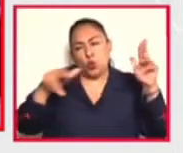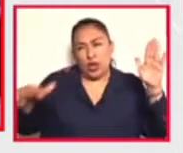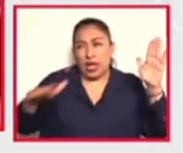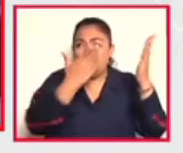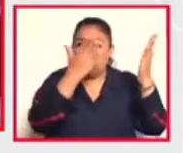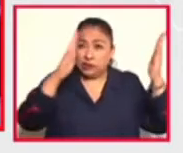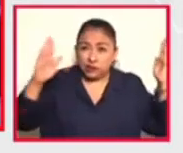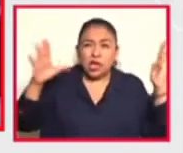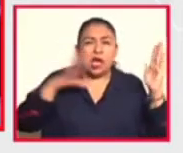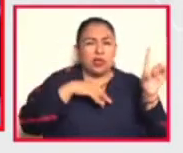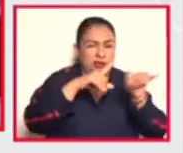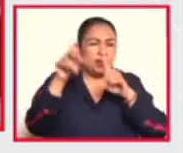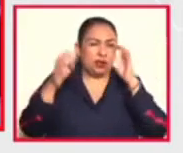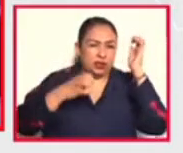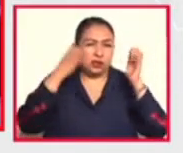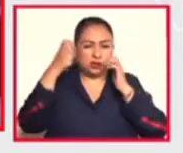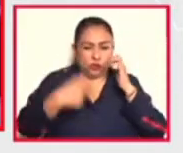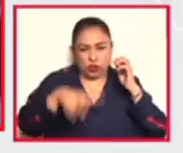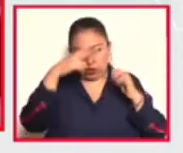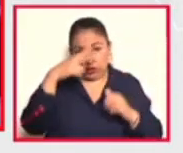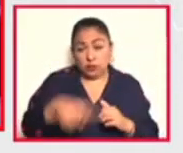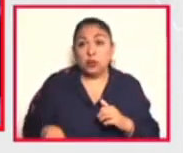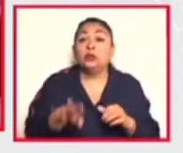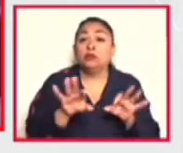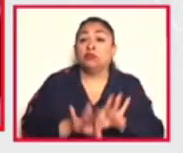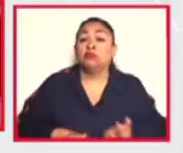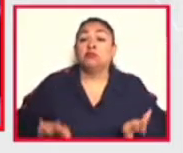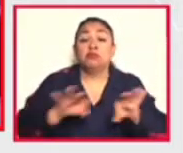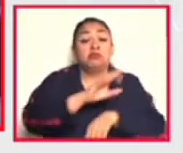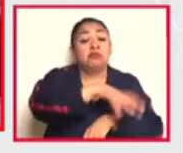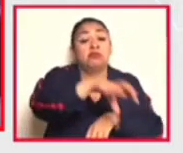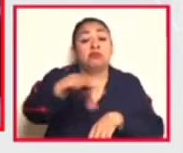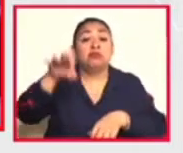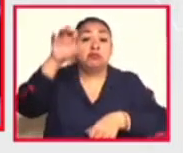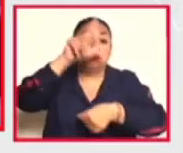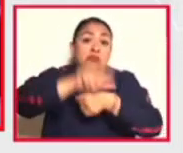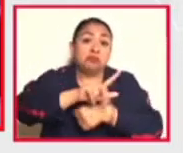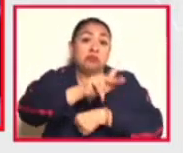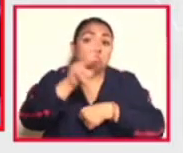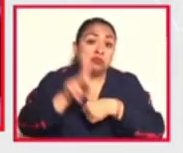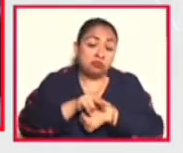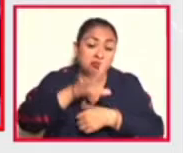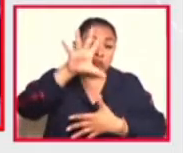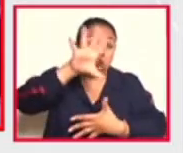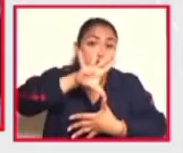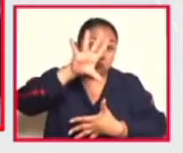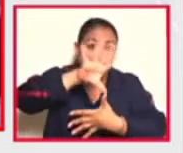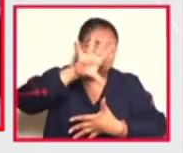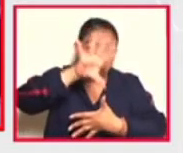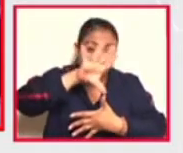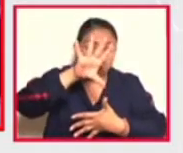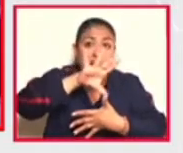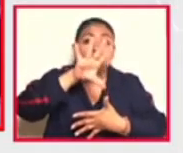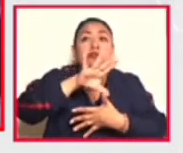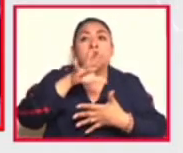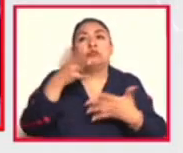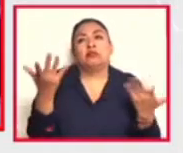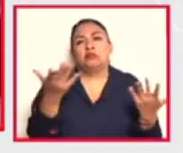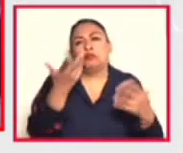varias exposiciones en nuestro país y en importantes espacios culturales de países del continente americano, además de Francia y